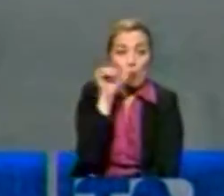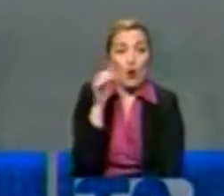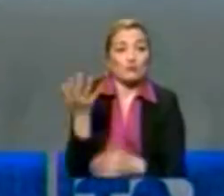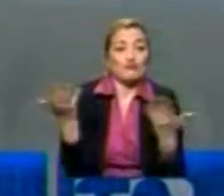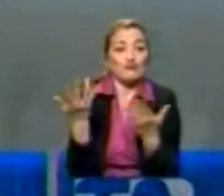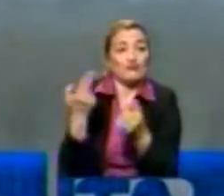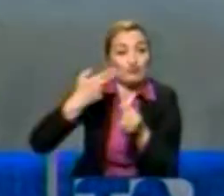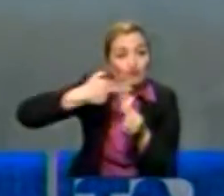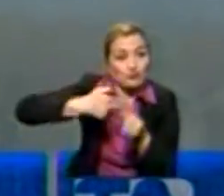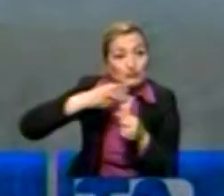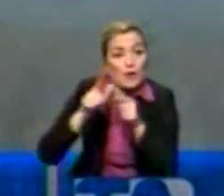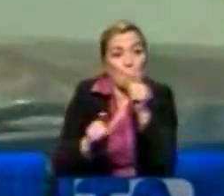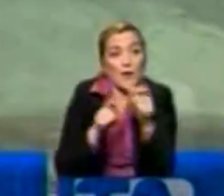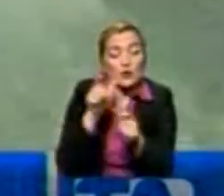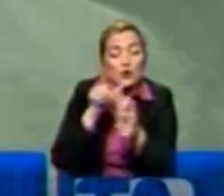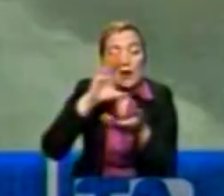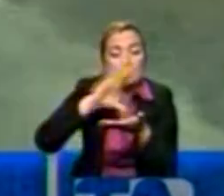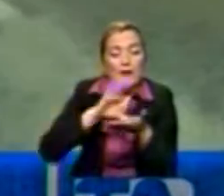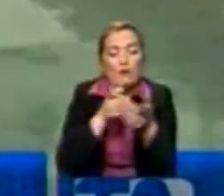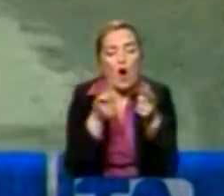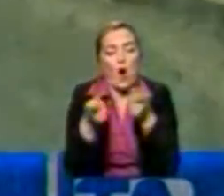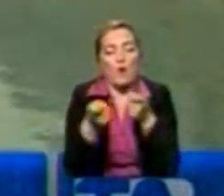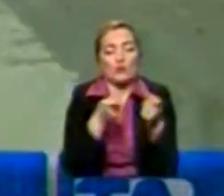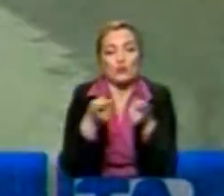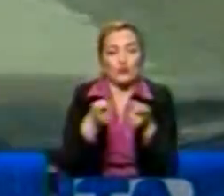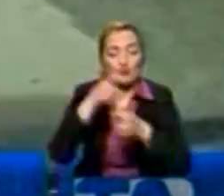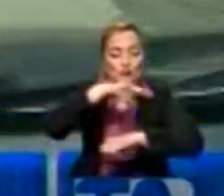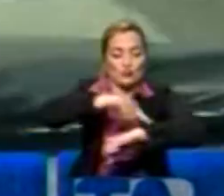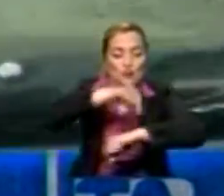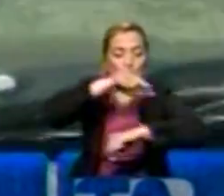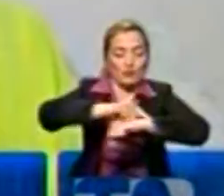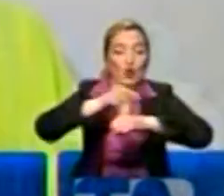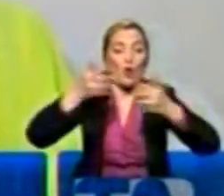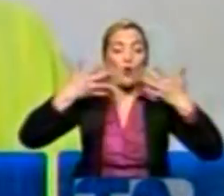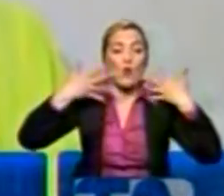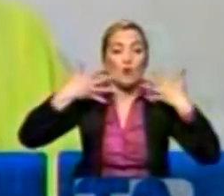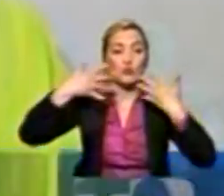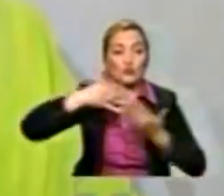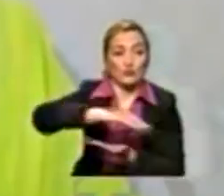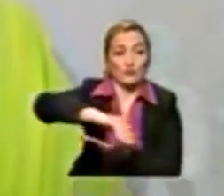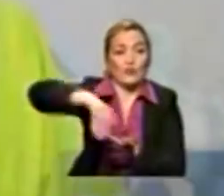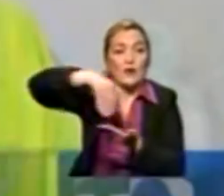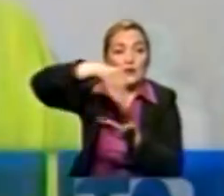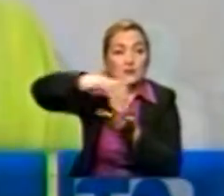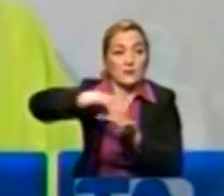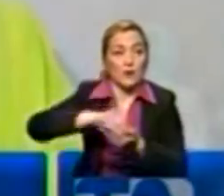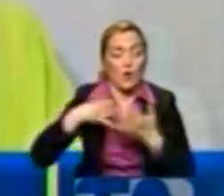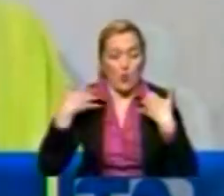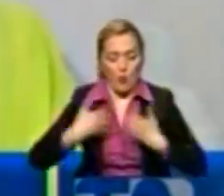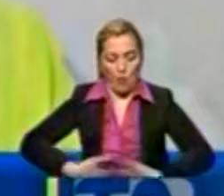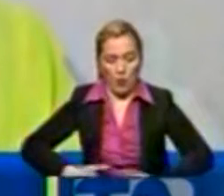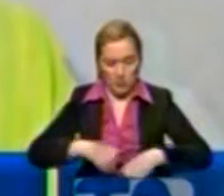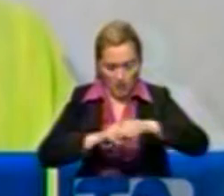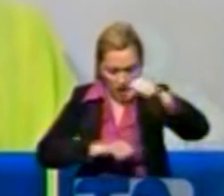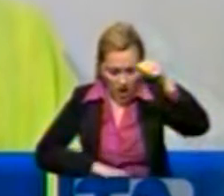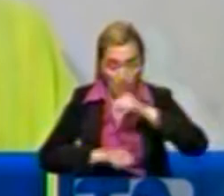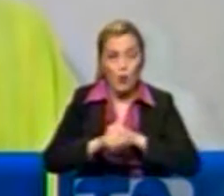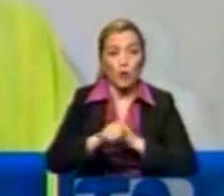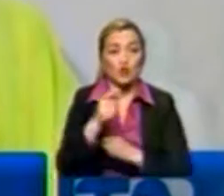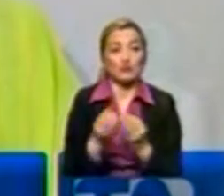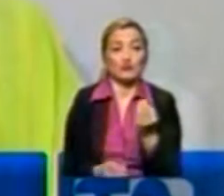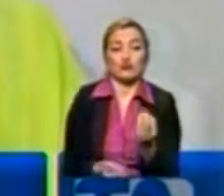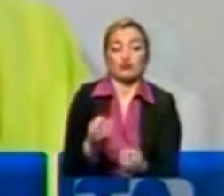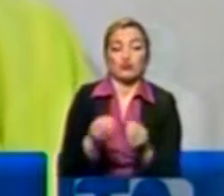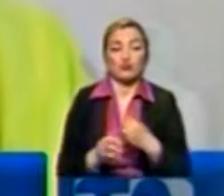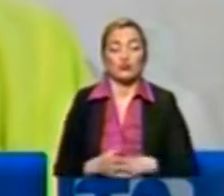conformada por sujetos que tienen como centro de operaciones Quevedo, Guayaquil y Manabí. A la verificación de dos cuerpos que se encontrarían en estado